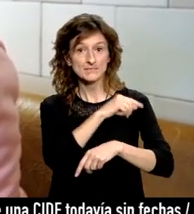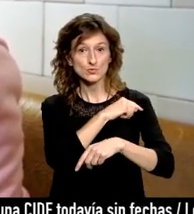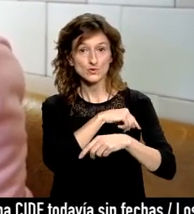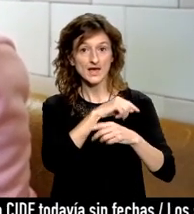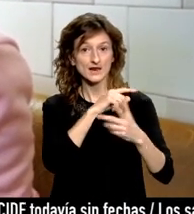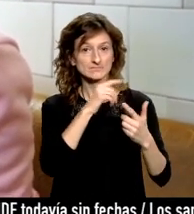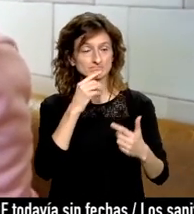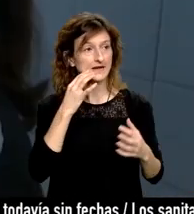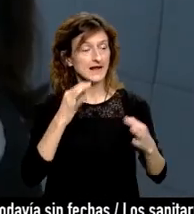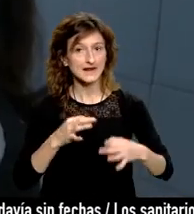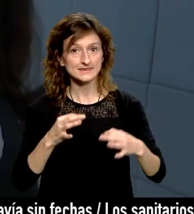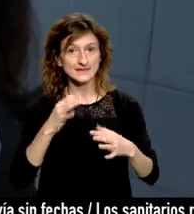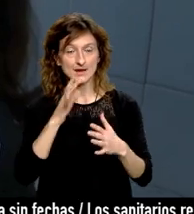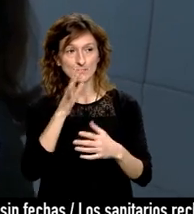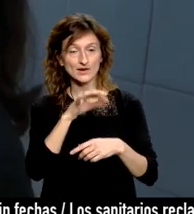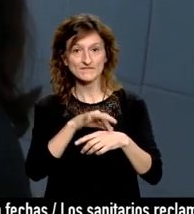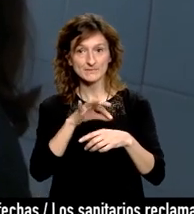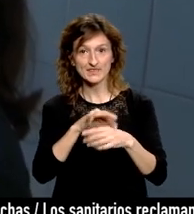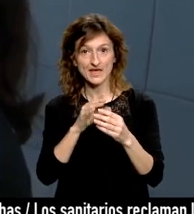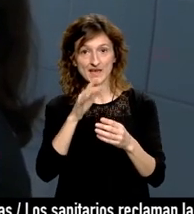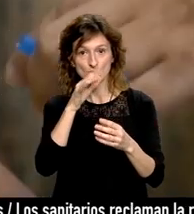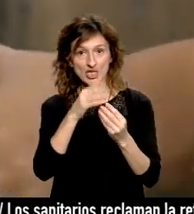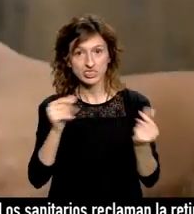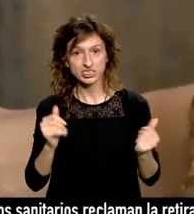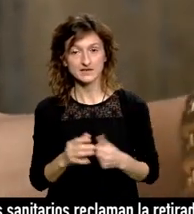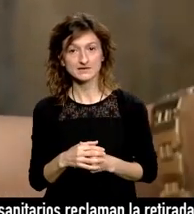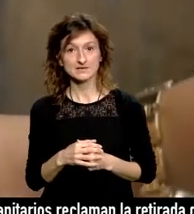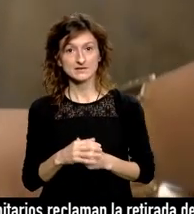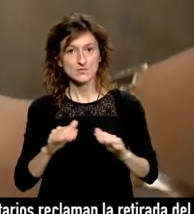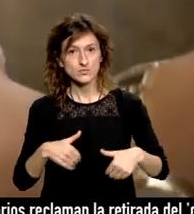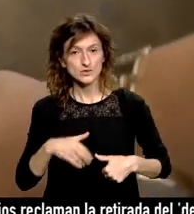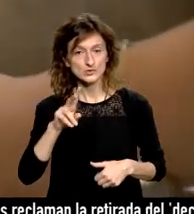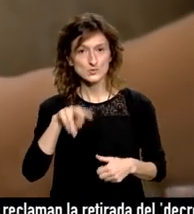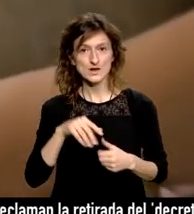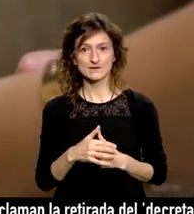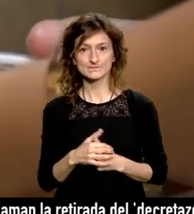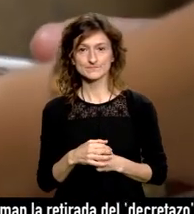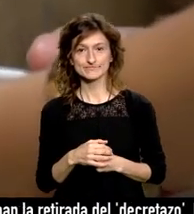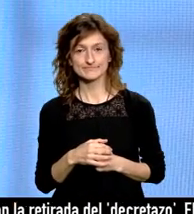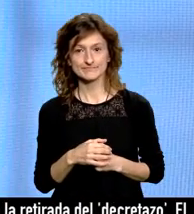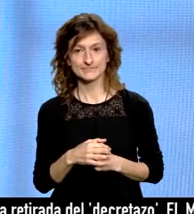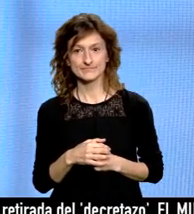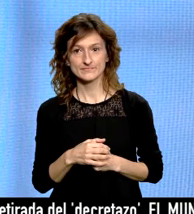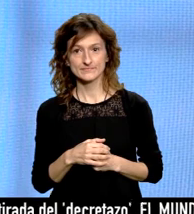primer mundo es una garantía para que enfermedades ahora olvidadas nunca regresen.